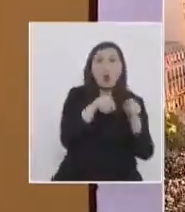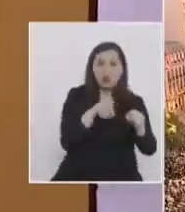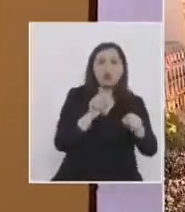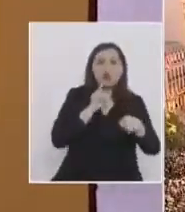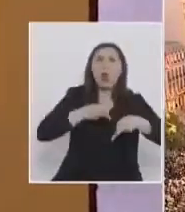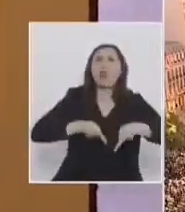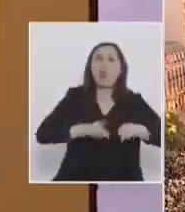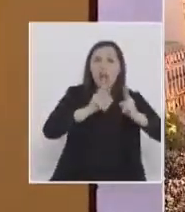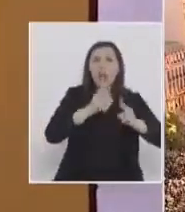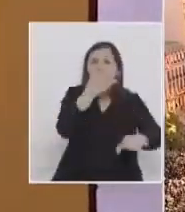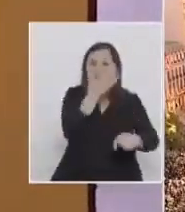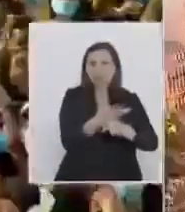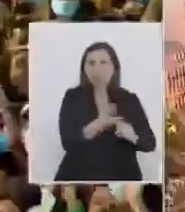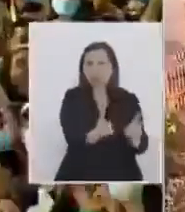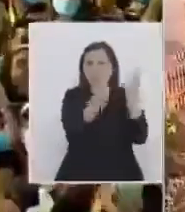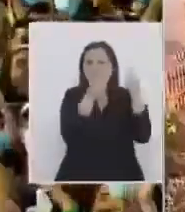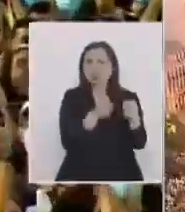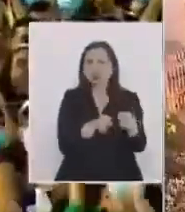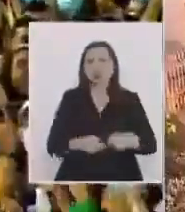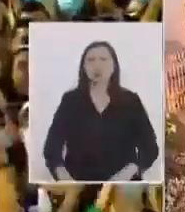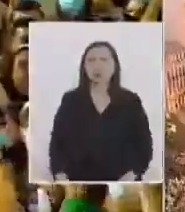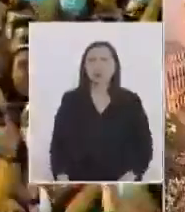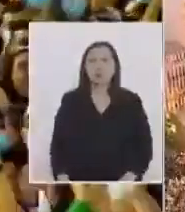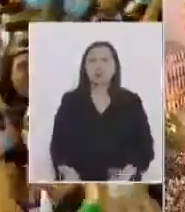derecho a existir.